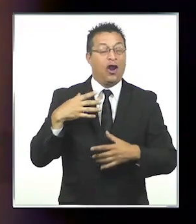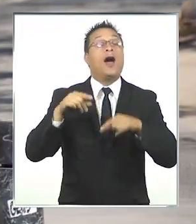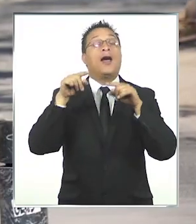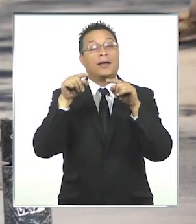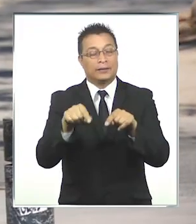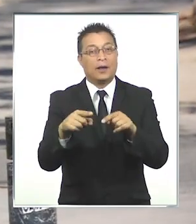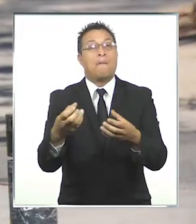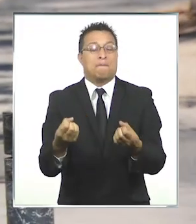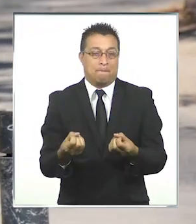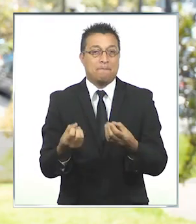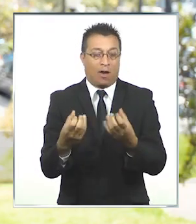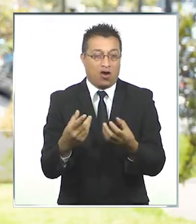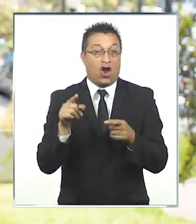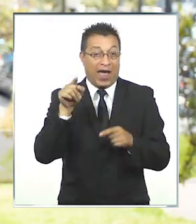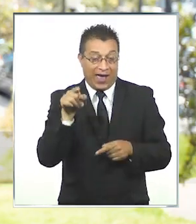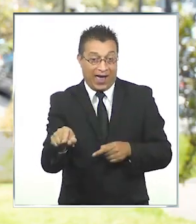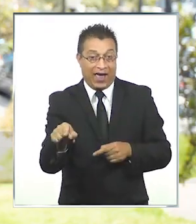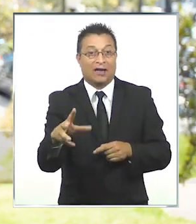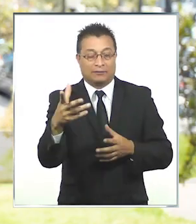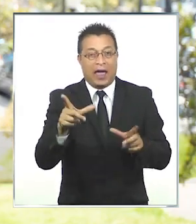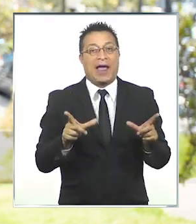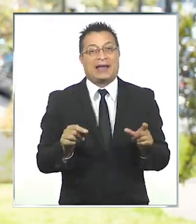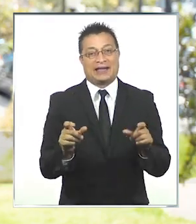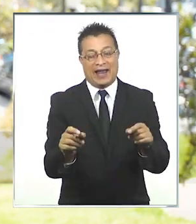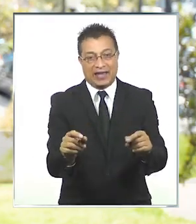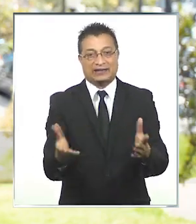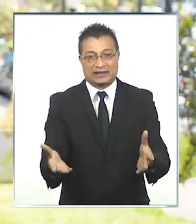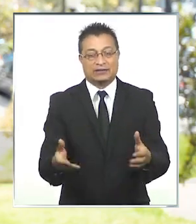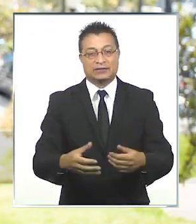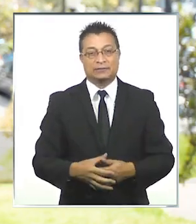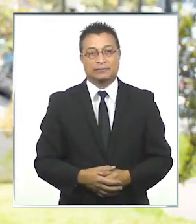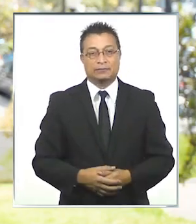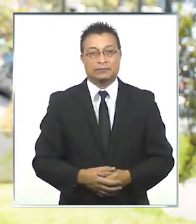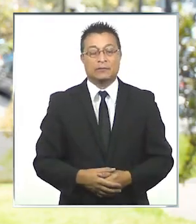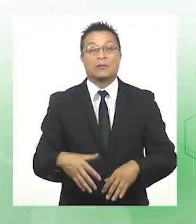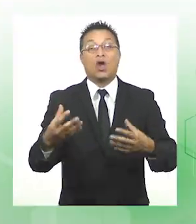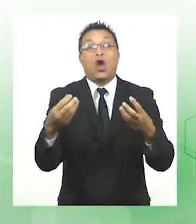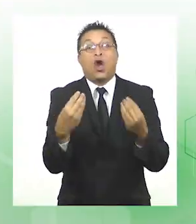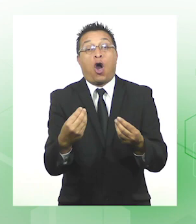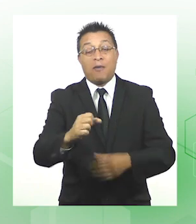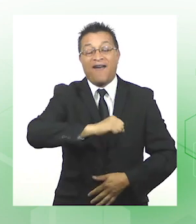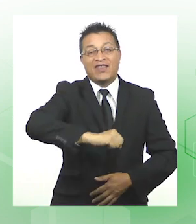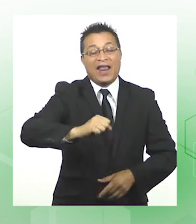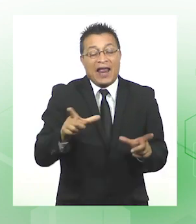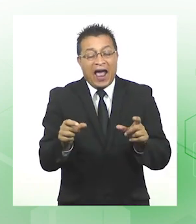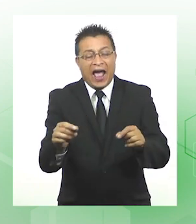de la radiación solar que origina o que provoca la aparición de esta enfermedad.